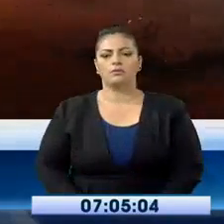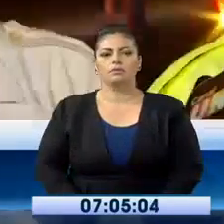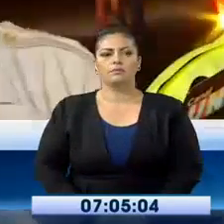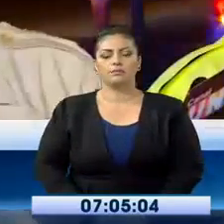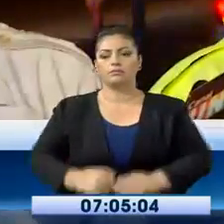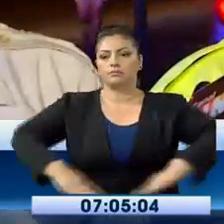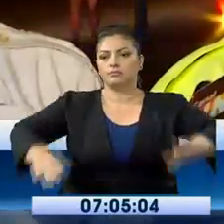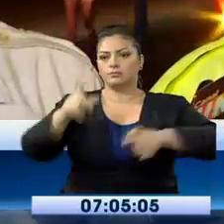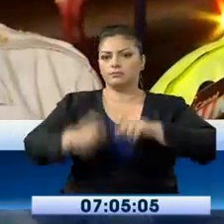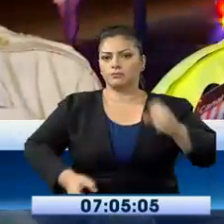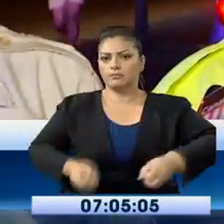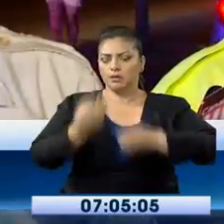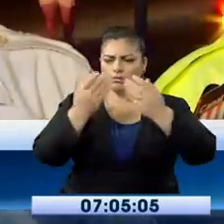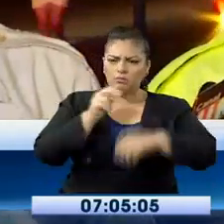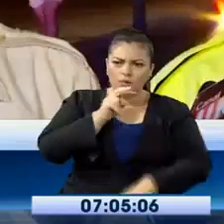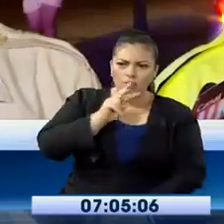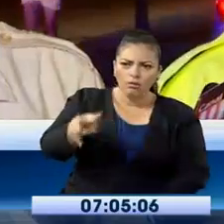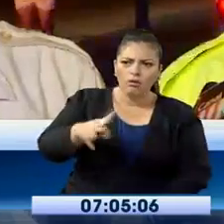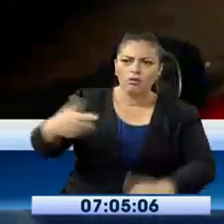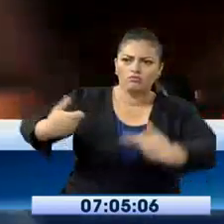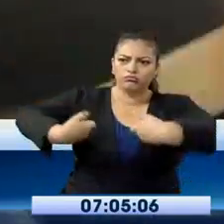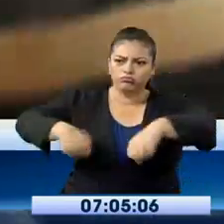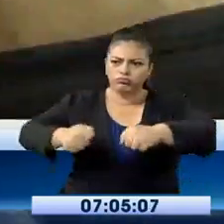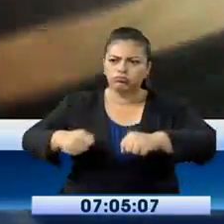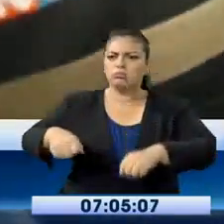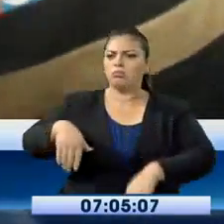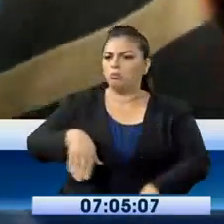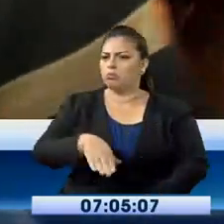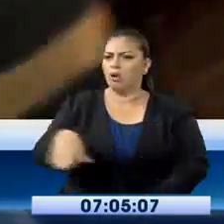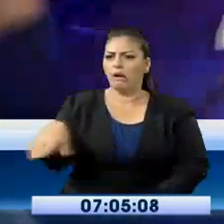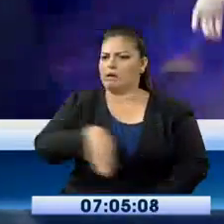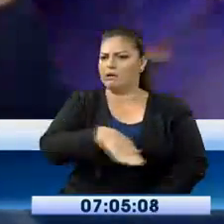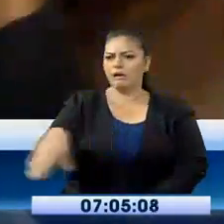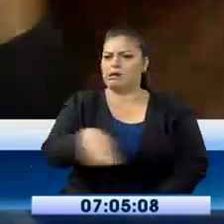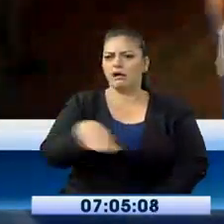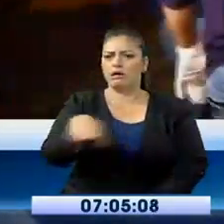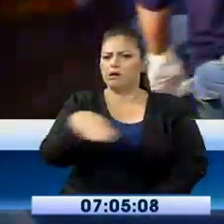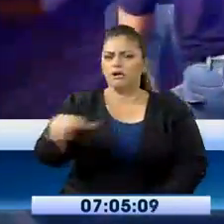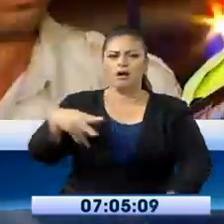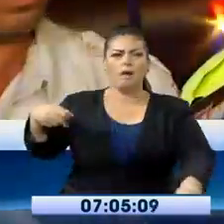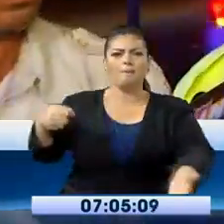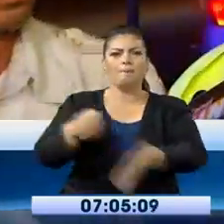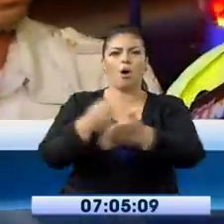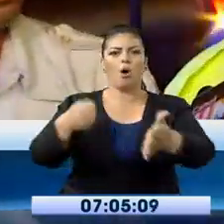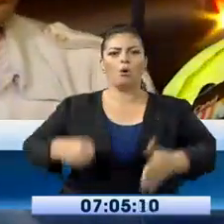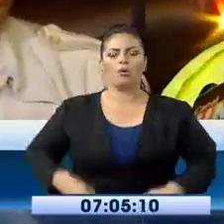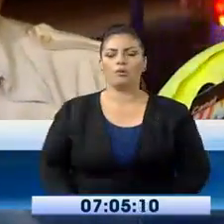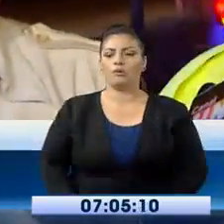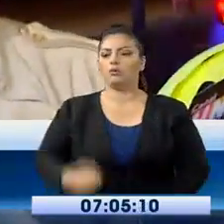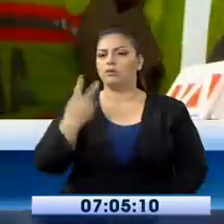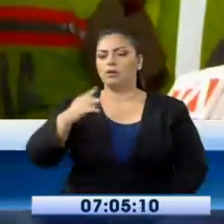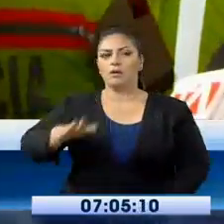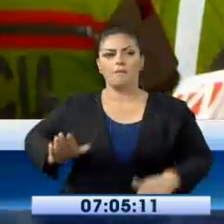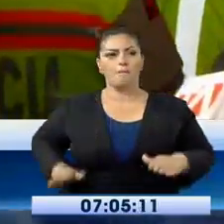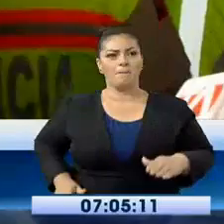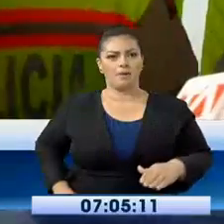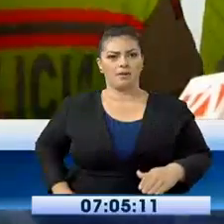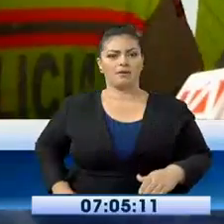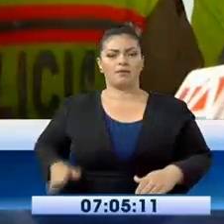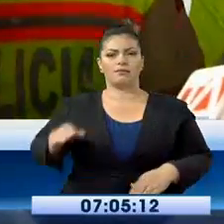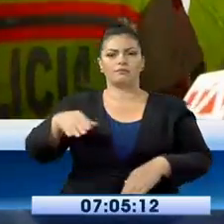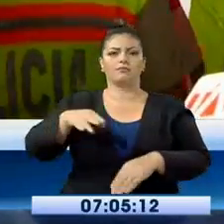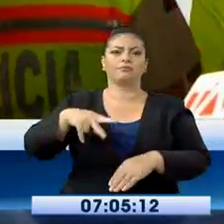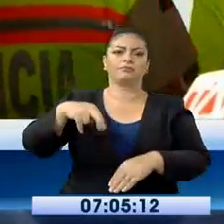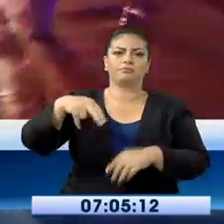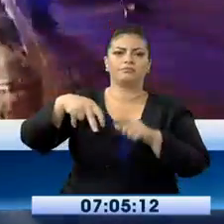sector. Fueron trasladados a la clínica, eran dos, el conductor y el acompañante. En la pierna parecía que tenían una herida expuesta. Ayudarle, hermano, porque